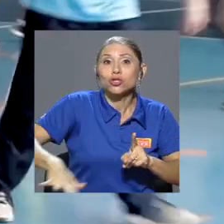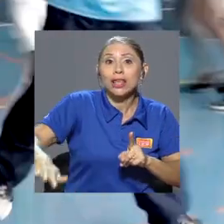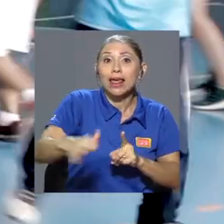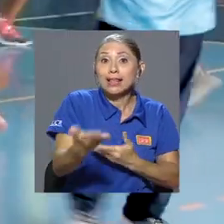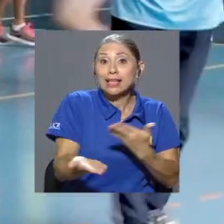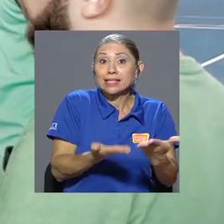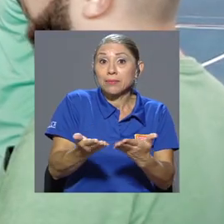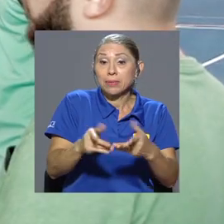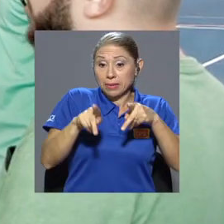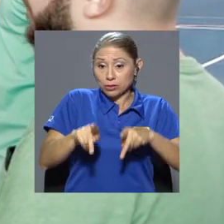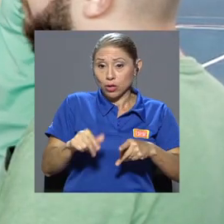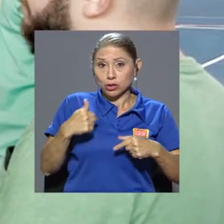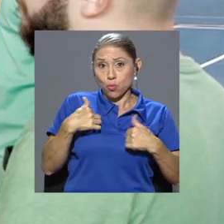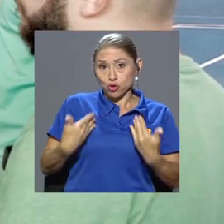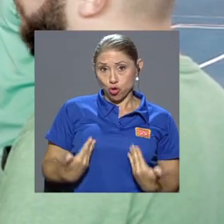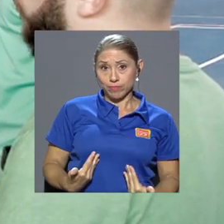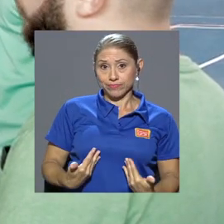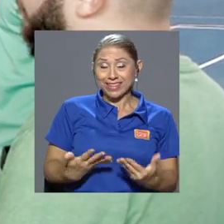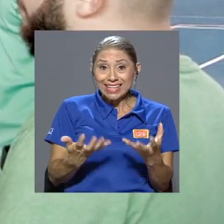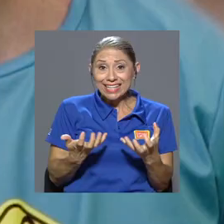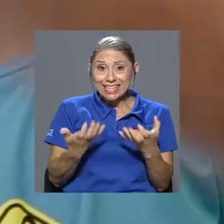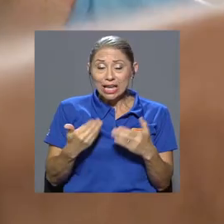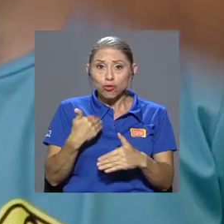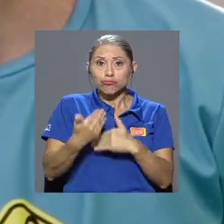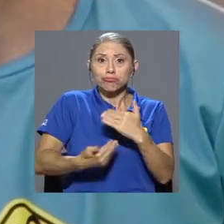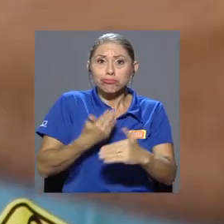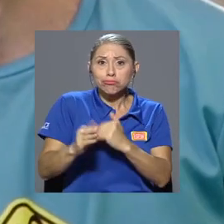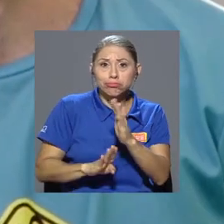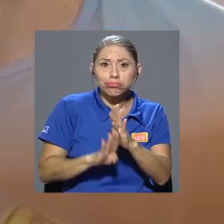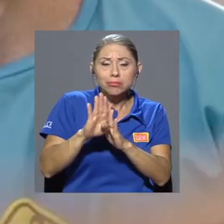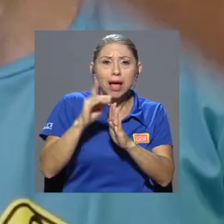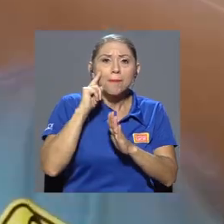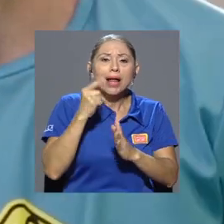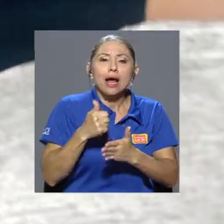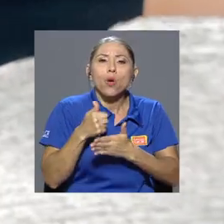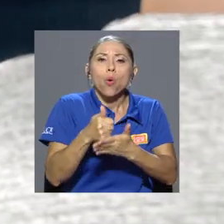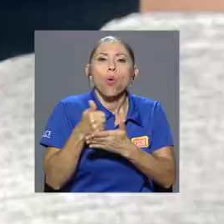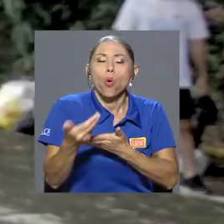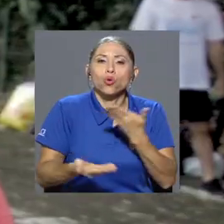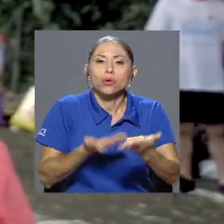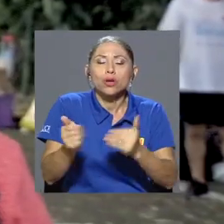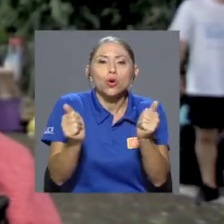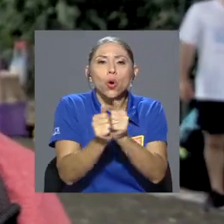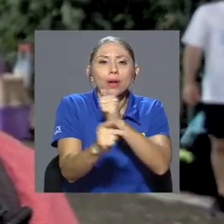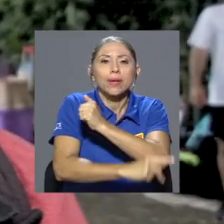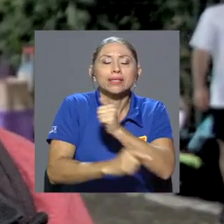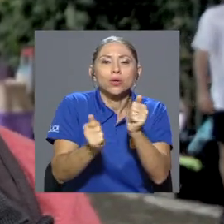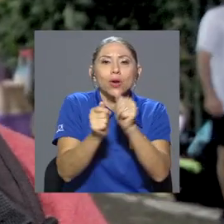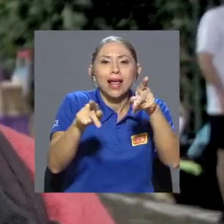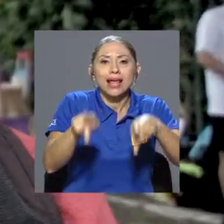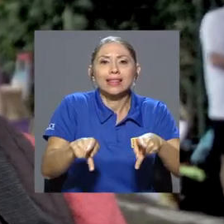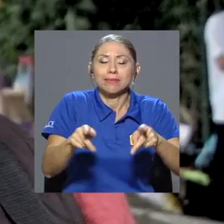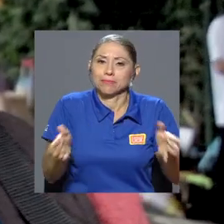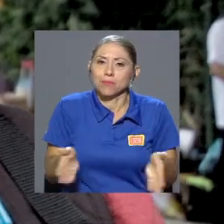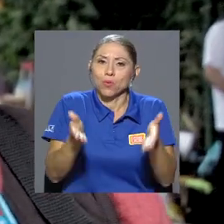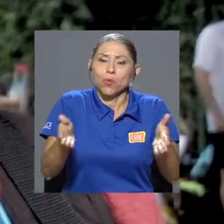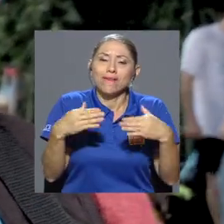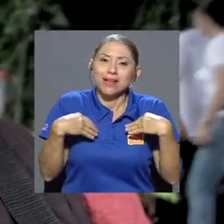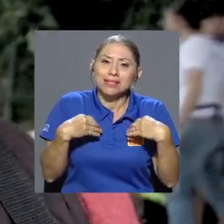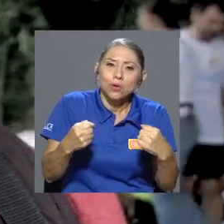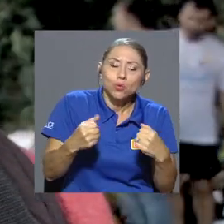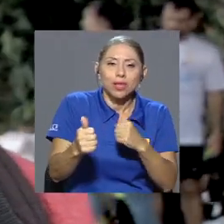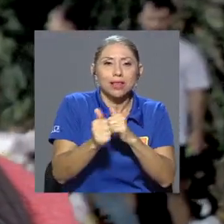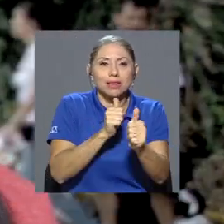personas como yo que tienen el deseo de salir adelante para contribuir con el país, para contribuir con la gente, promuevan lo que es la salud,